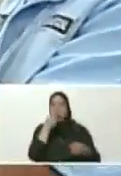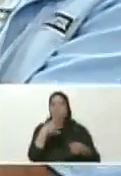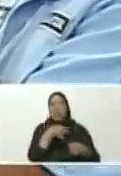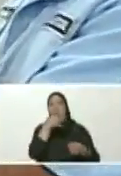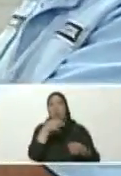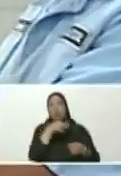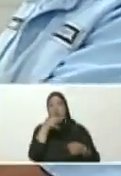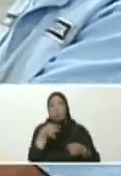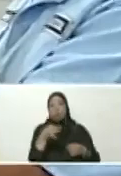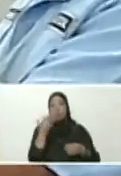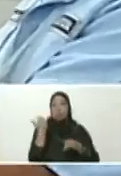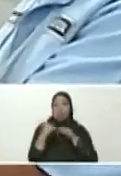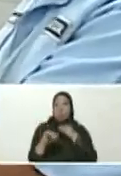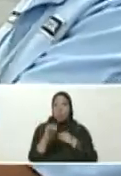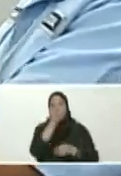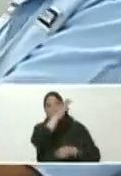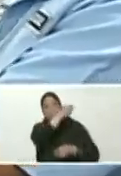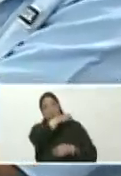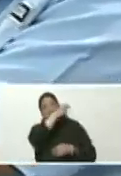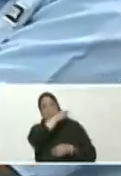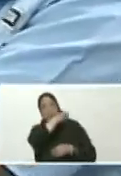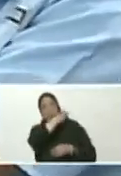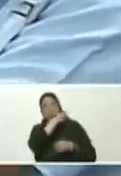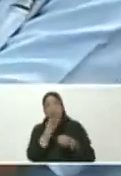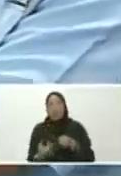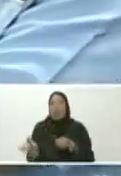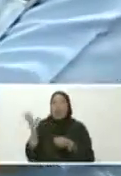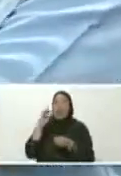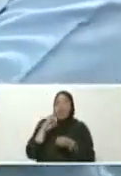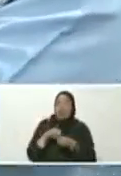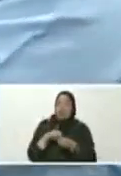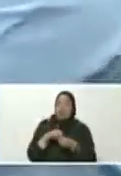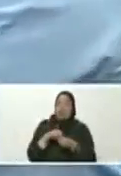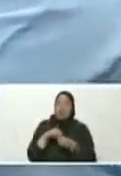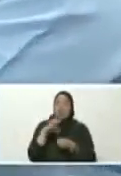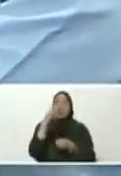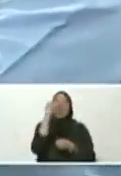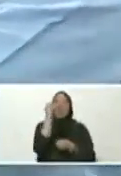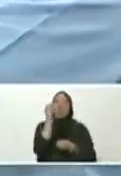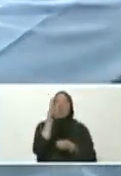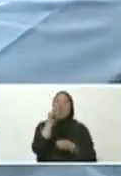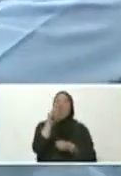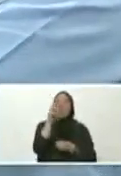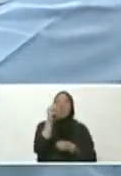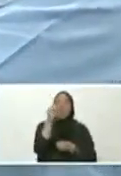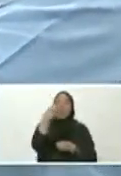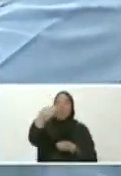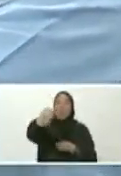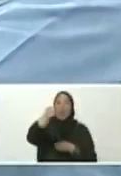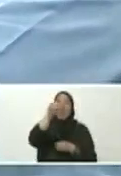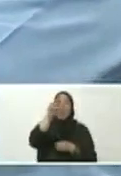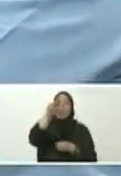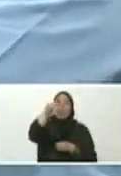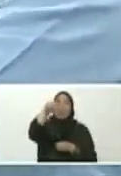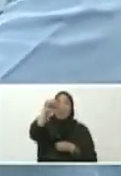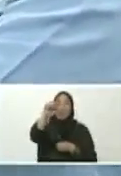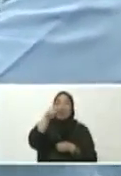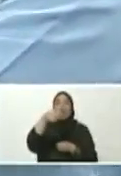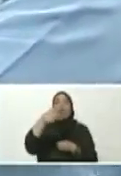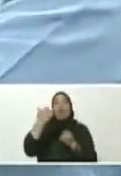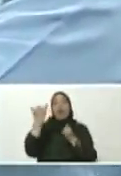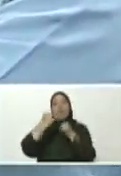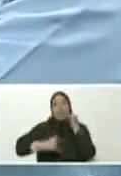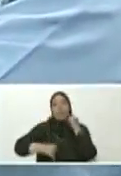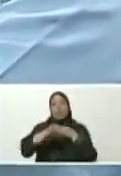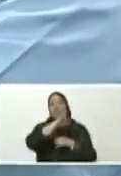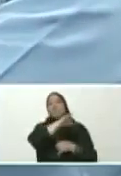Quien transmite para usted, comisionado agregado Oroño Dionatán. Ese apellido Oroño, ¿dónde es? Del Zulia, ciudadano presidente. Del Zulia, Oroño,